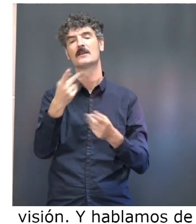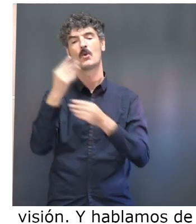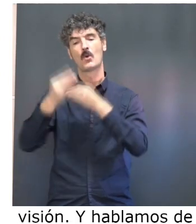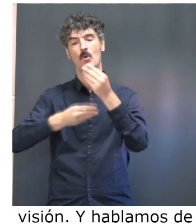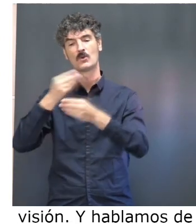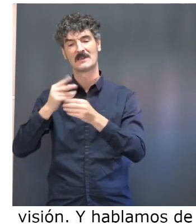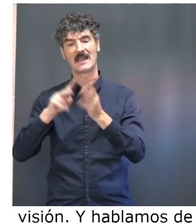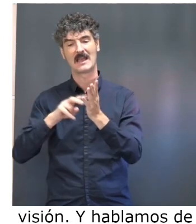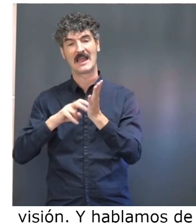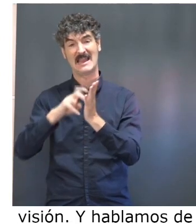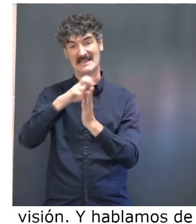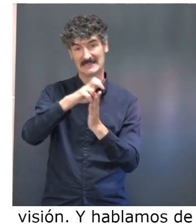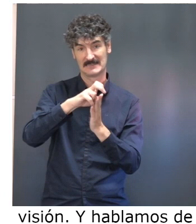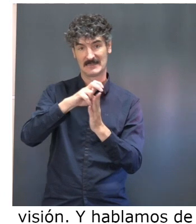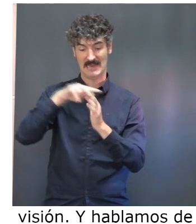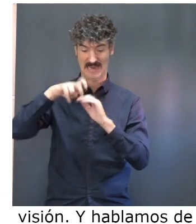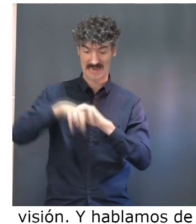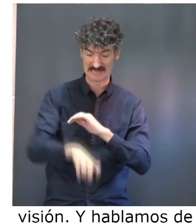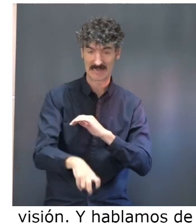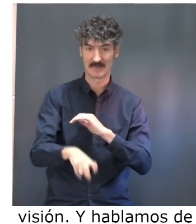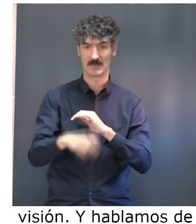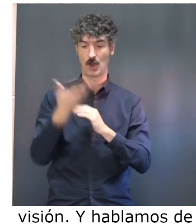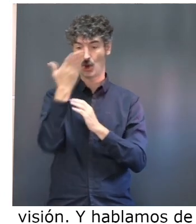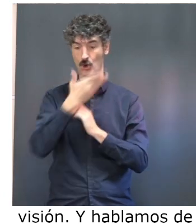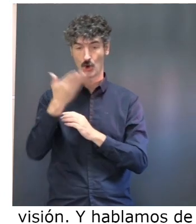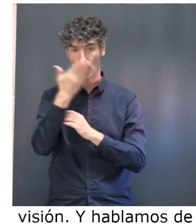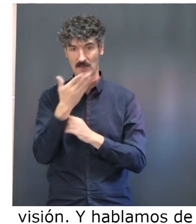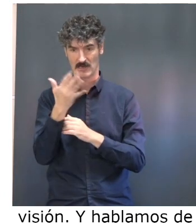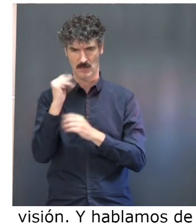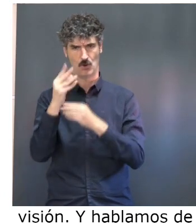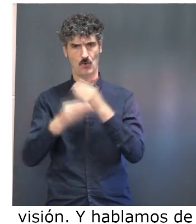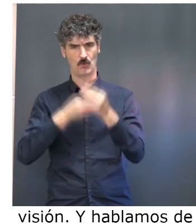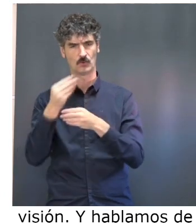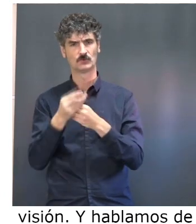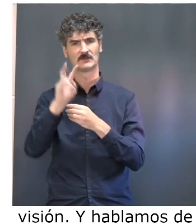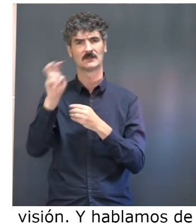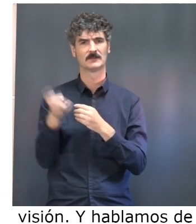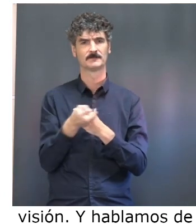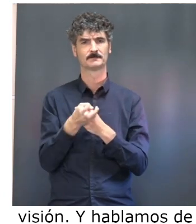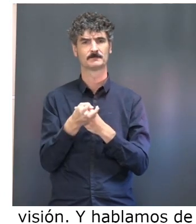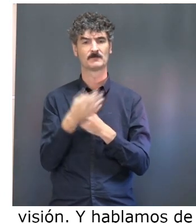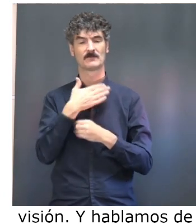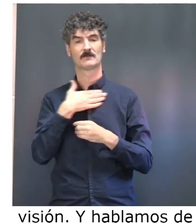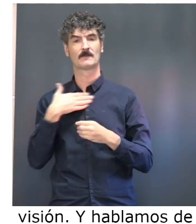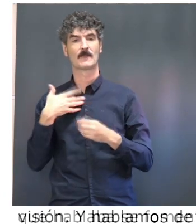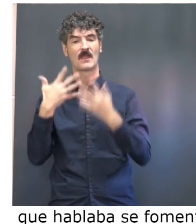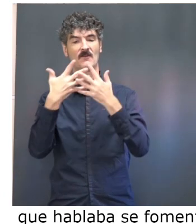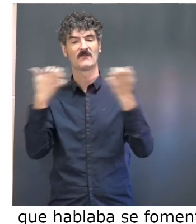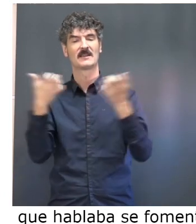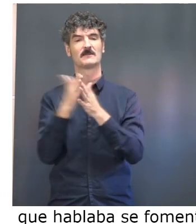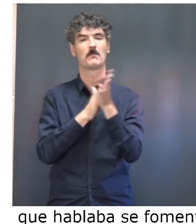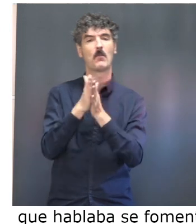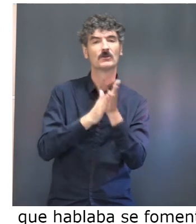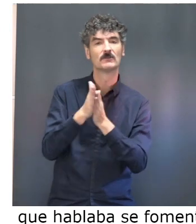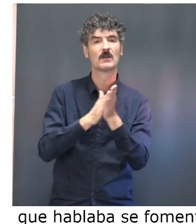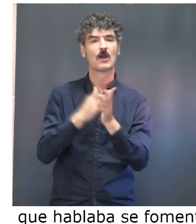utilizar las escaleras. Muchos coles ya lo usan, ¿no? Todos estos espacios de que quiero poner una frase motivacional o